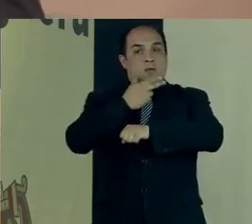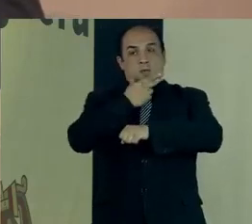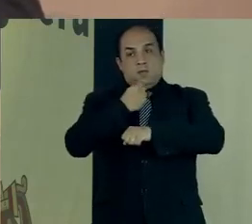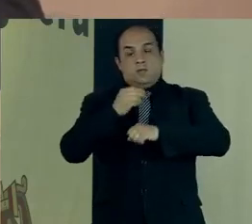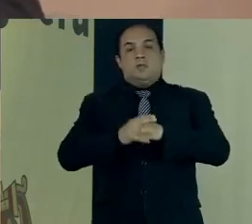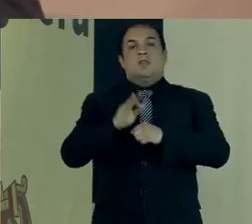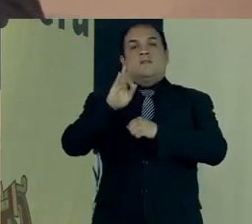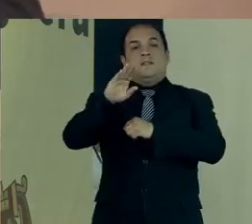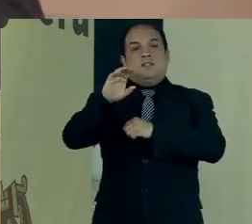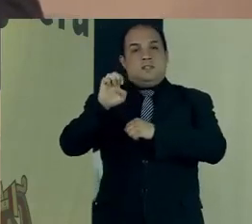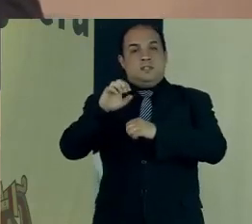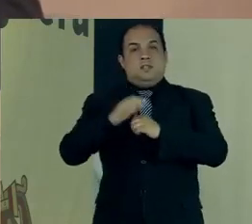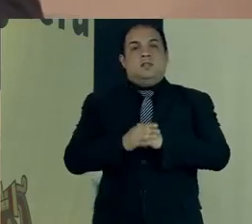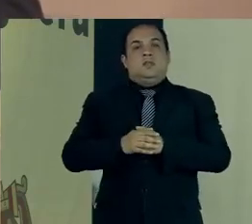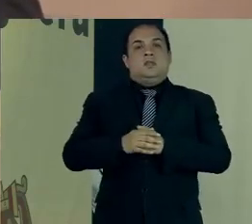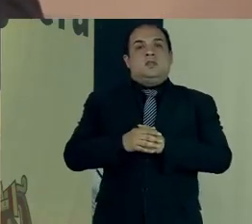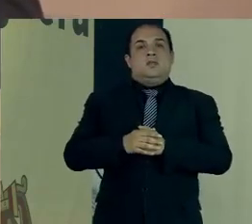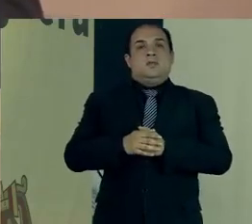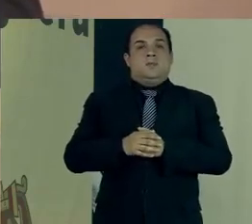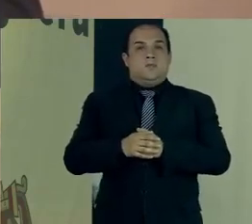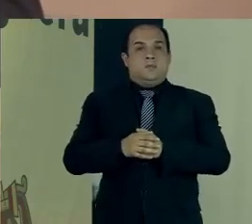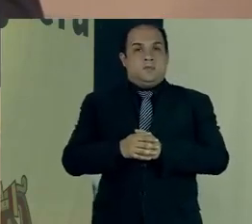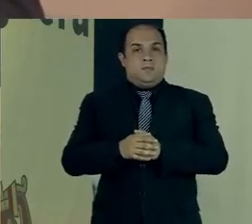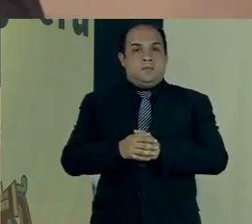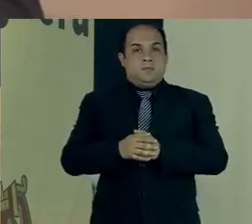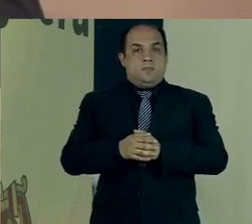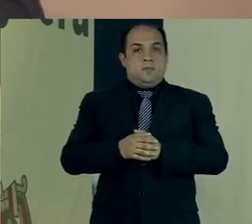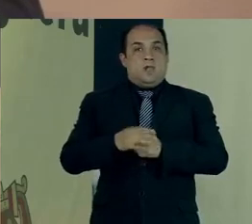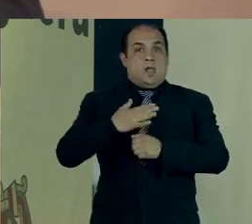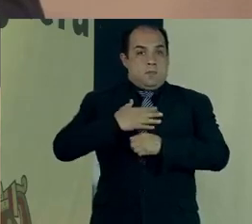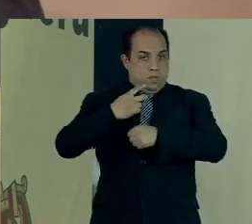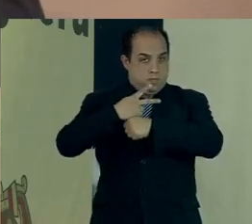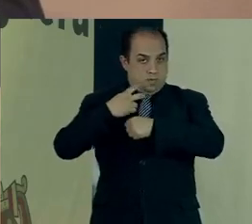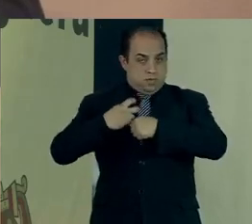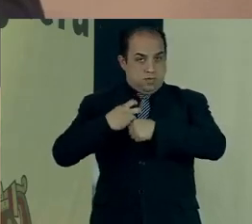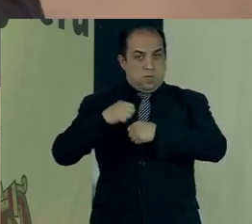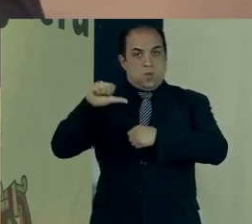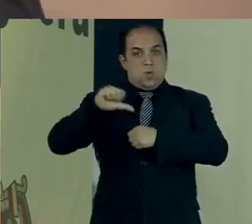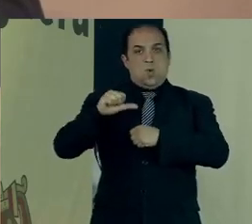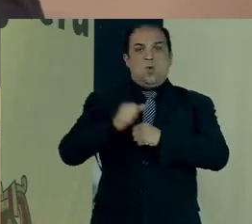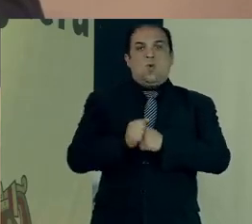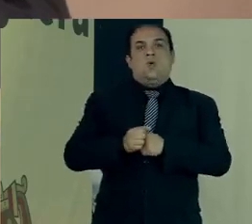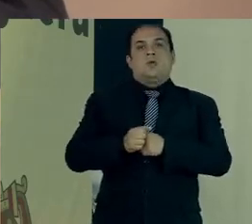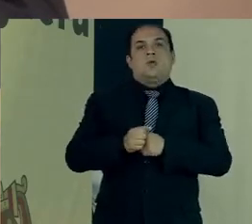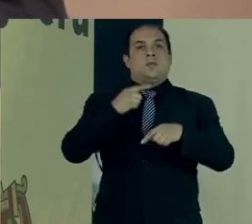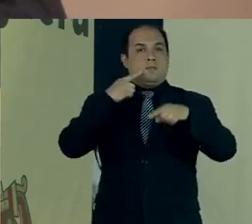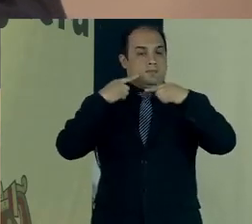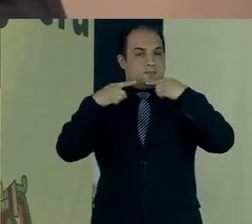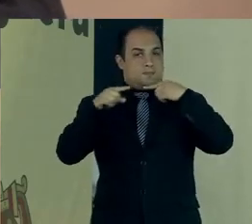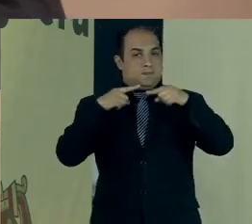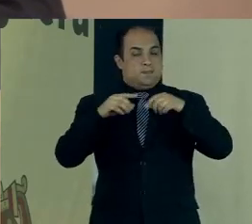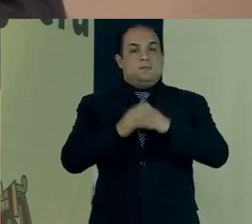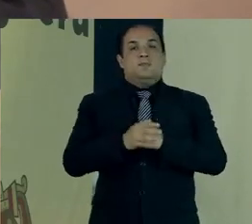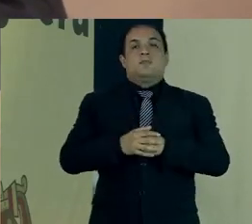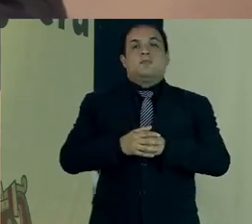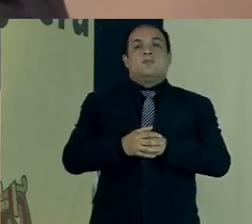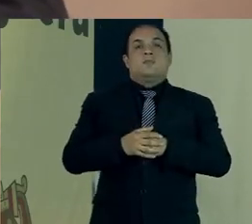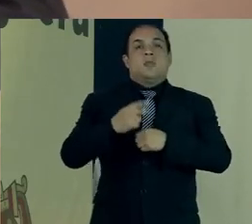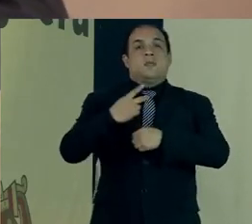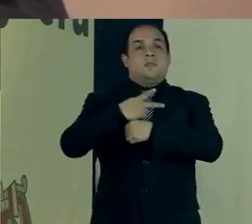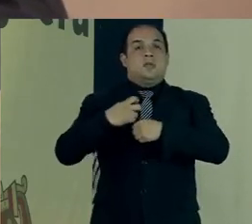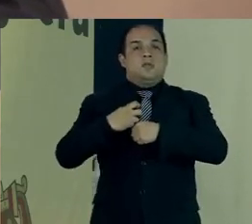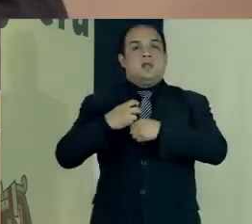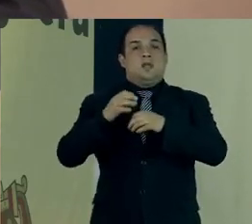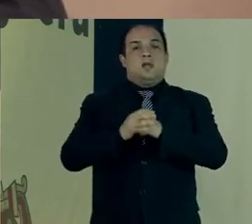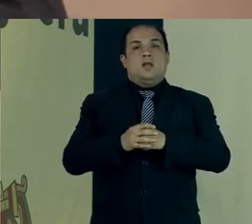fondo de cultura económica de educal por haberme invitado a esta reflexión y editado está muy